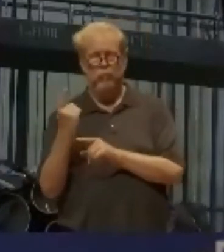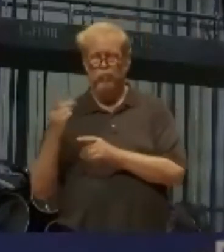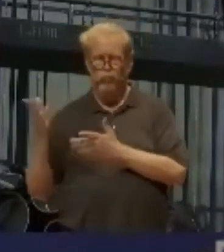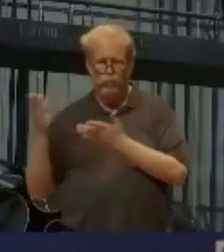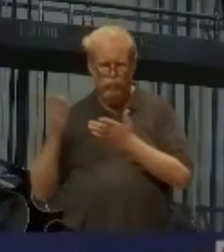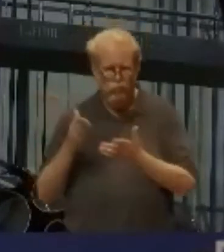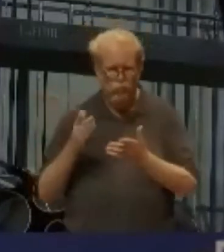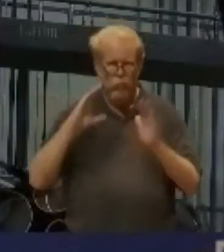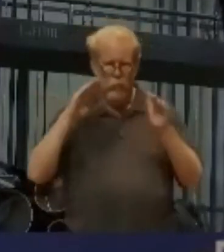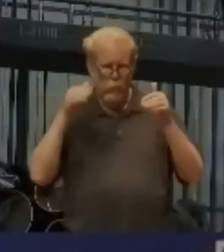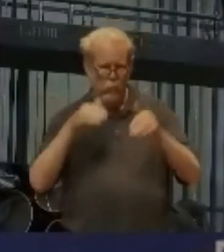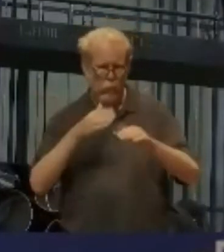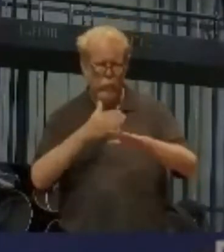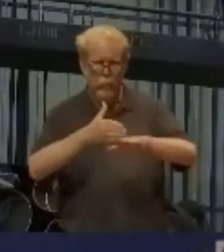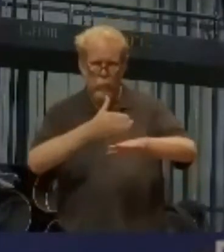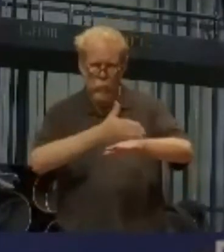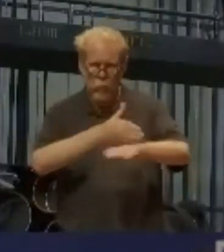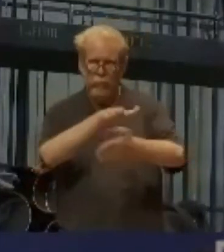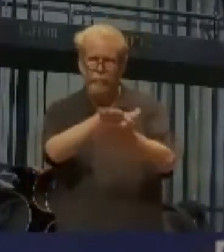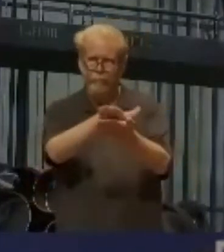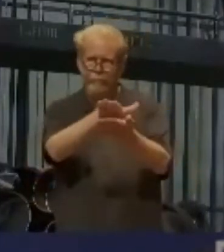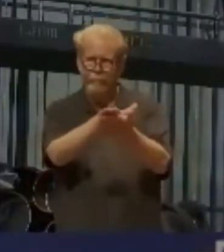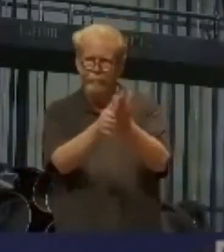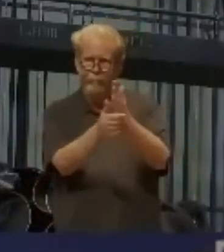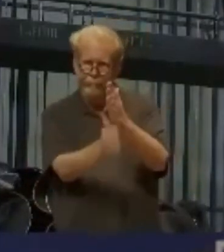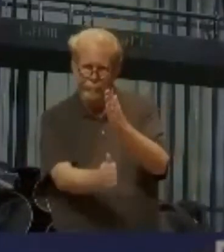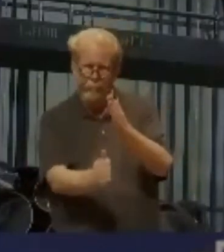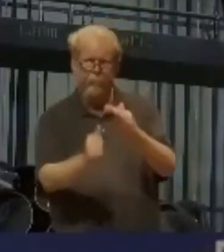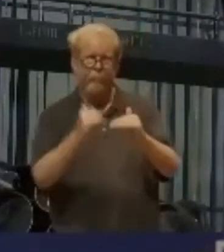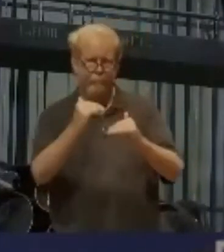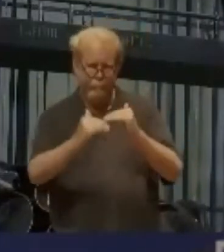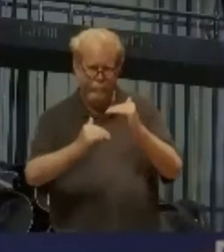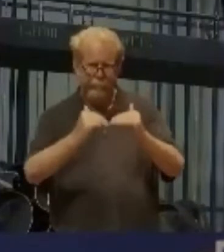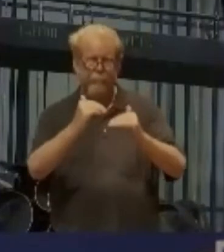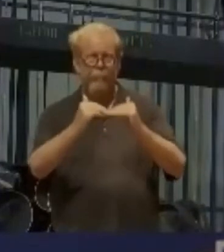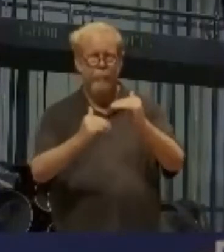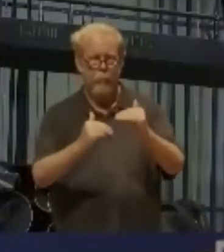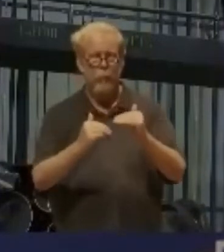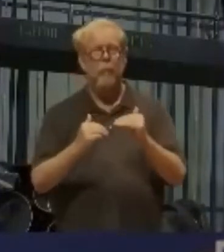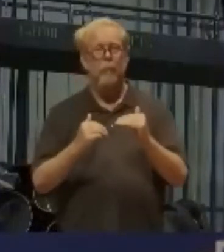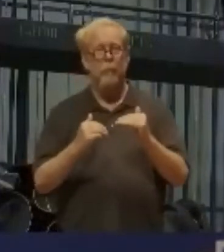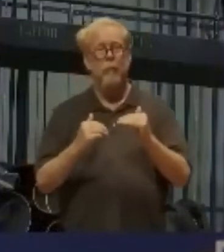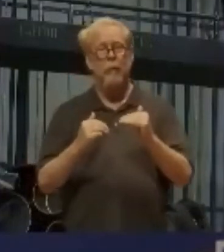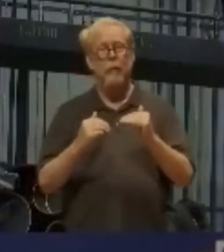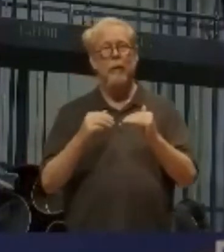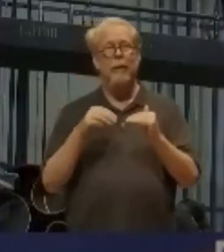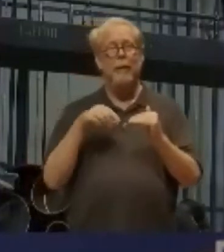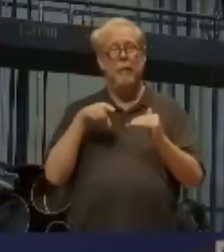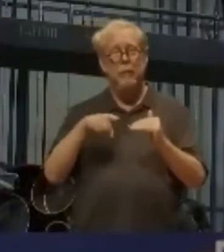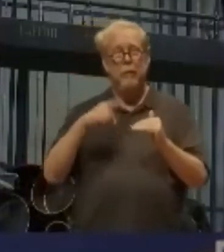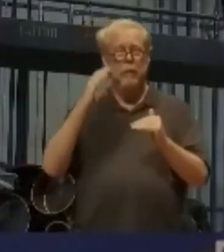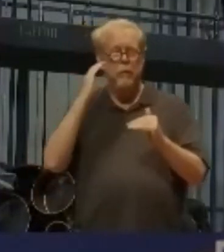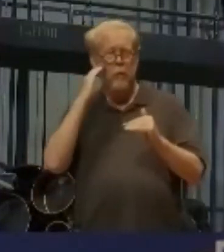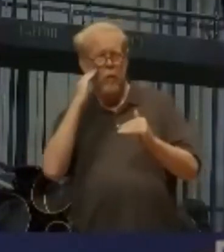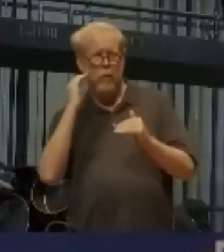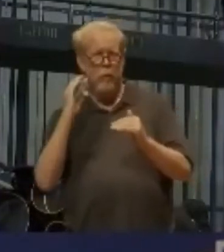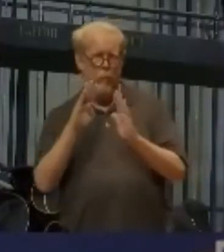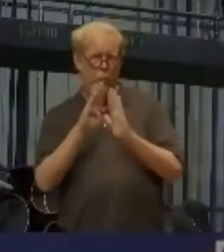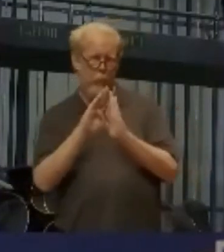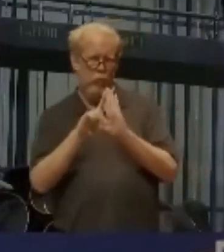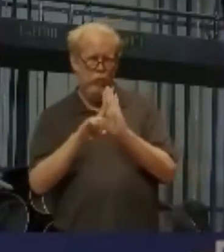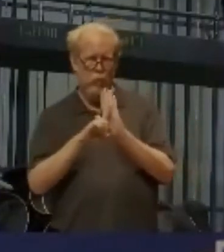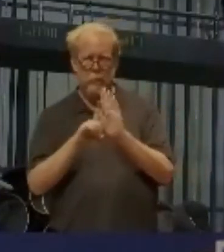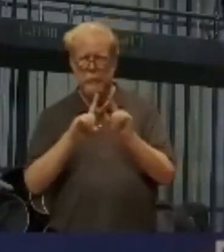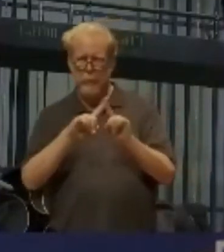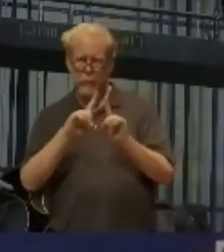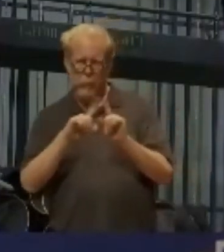distrito un enfoque de tipo láser para mejorar el desempeño académico. Como un líder con mucho conocimiento en